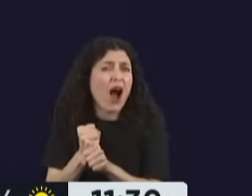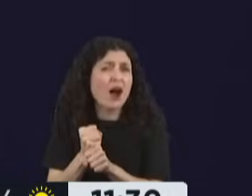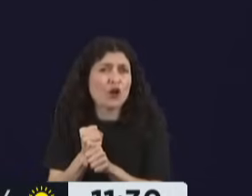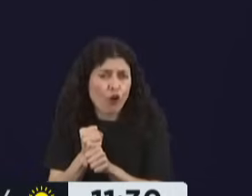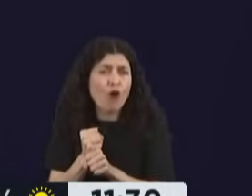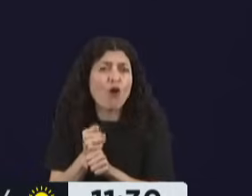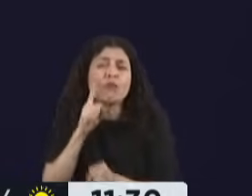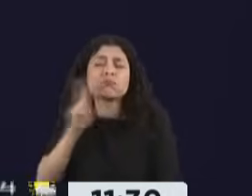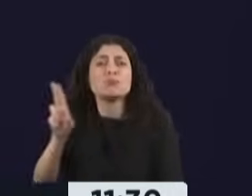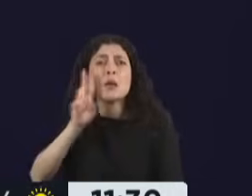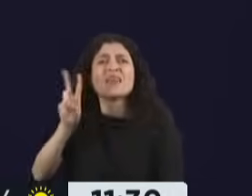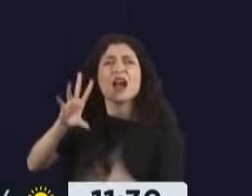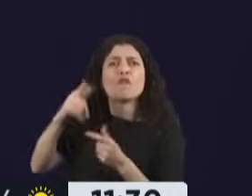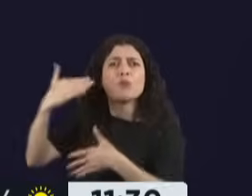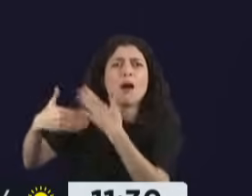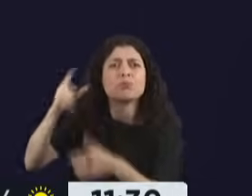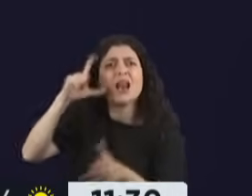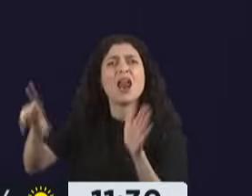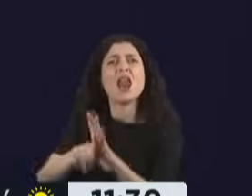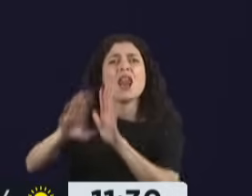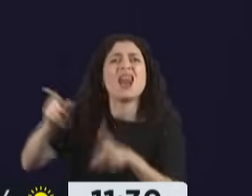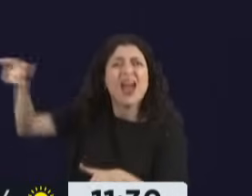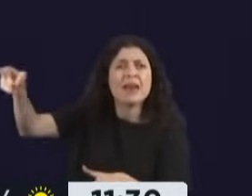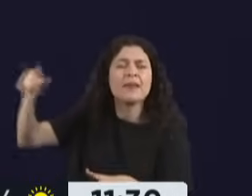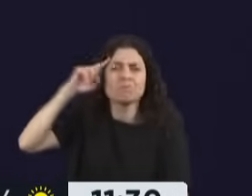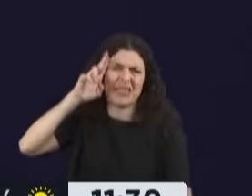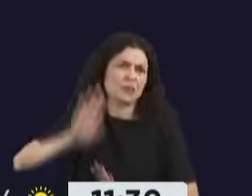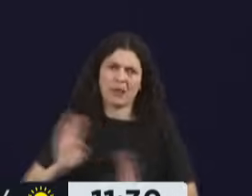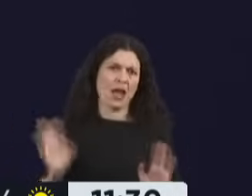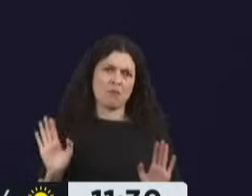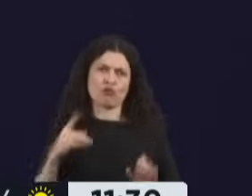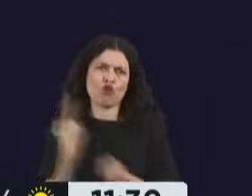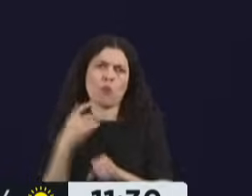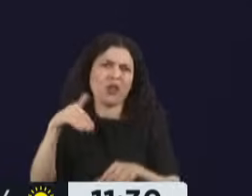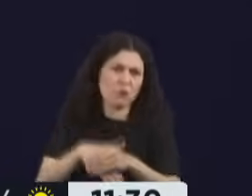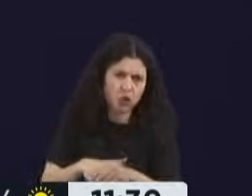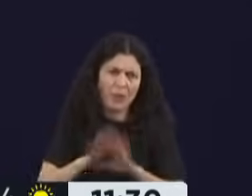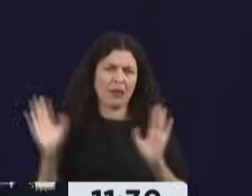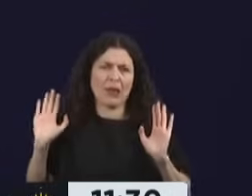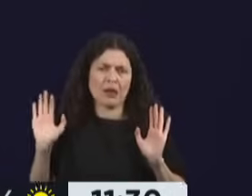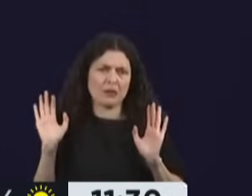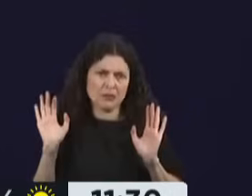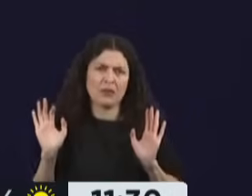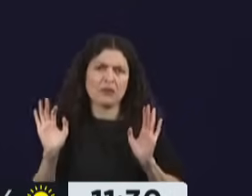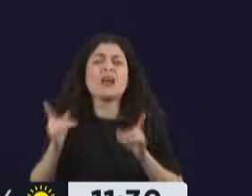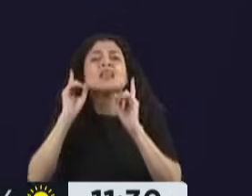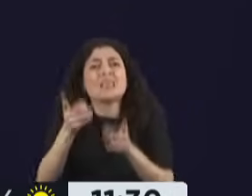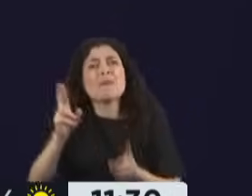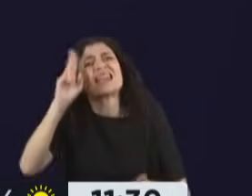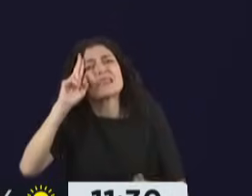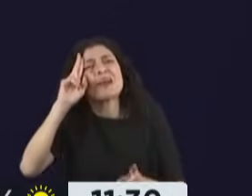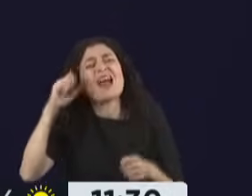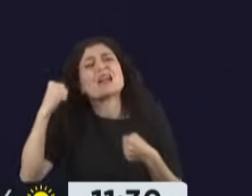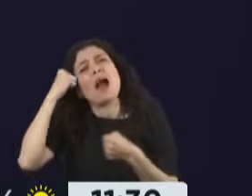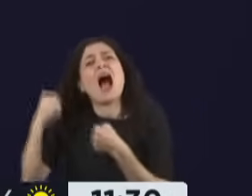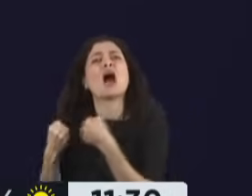específicamente a lo que marca la ley y en tal caso a lo que marca las cuestiones internacionales en materia de